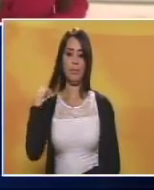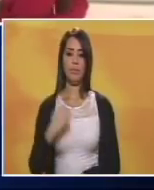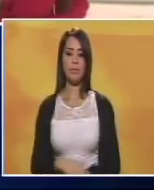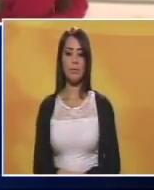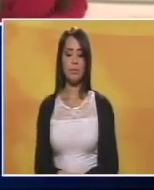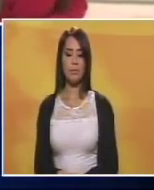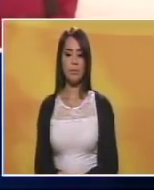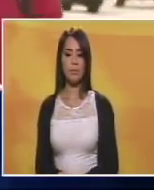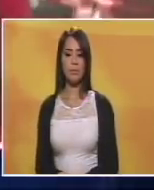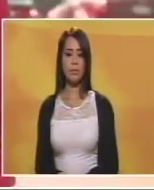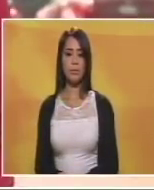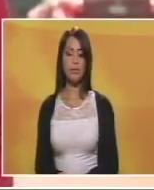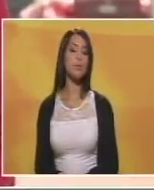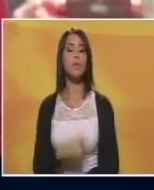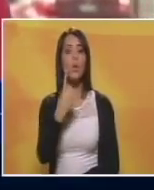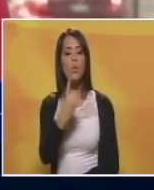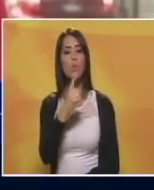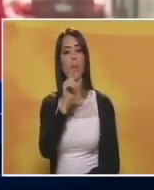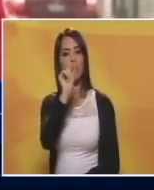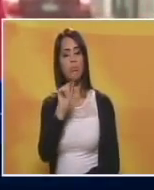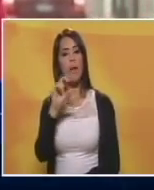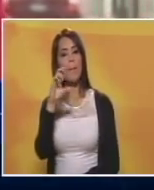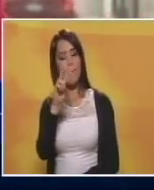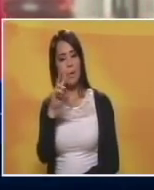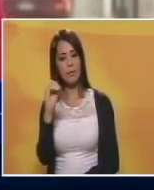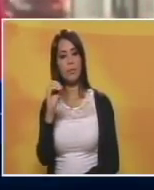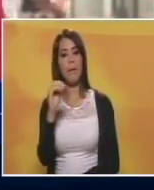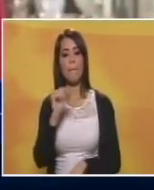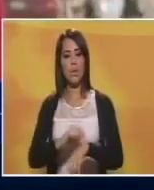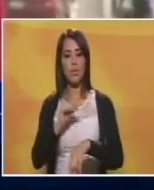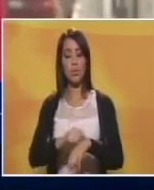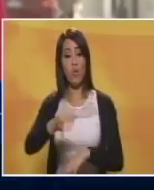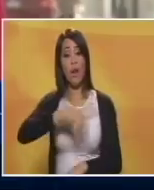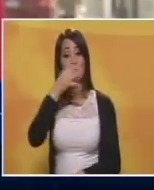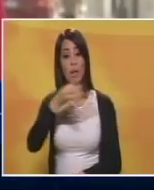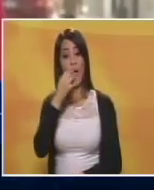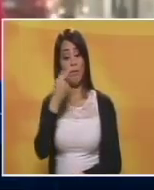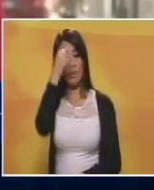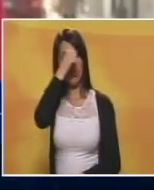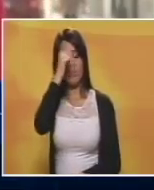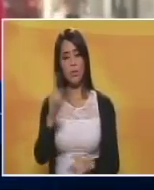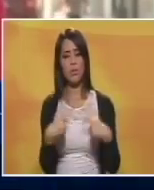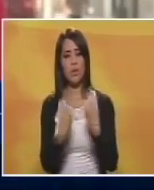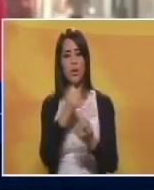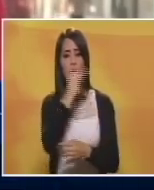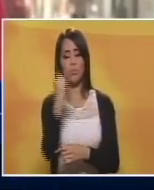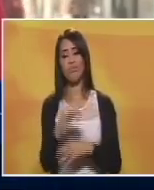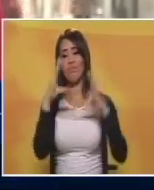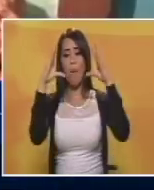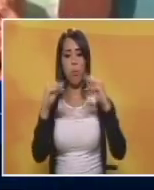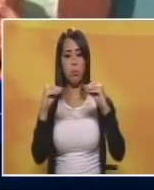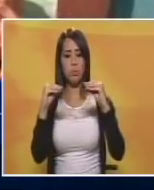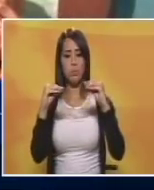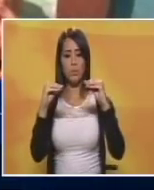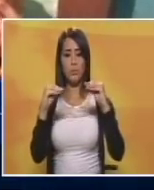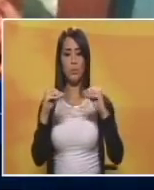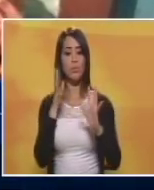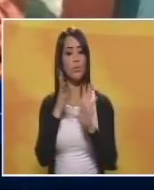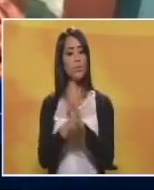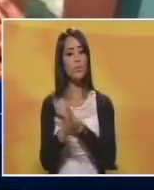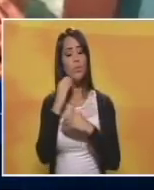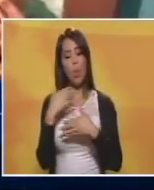Sí, efectivamente, pasadas las 1:20 de la tarde de este domingo, gran parte de la población zuliana se quedó sin servicio eléctrico, el cual